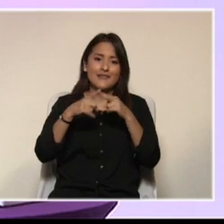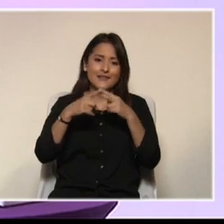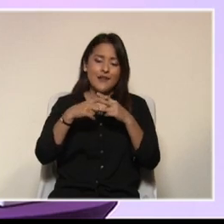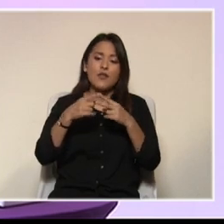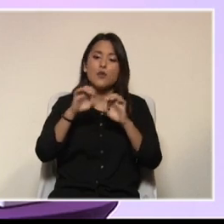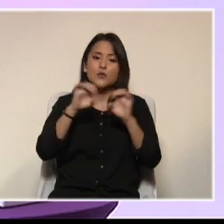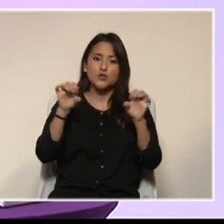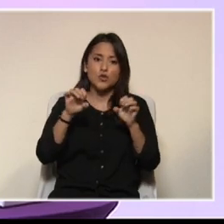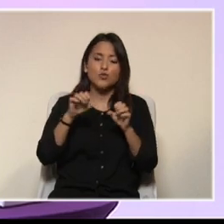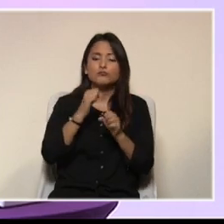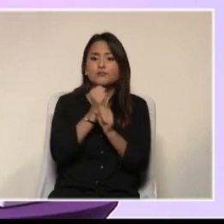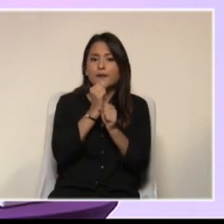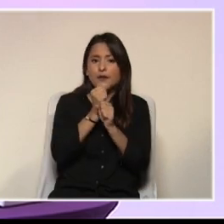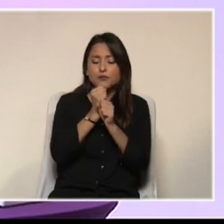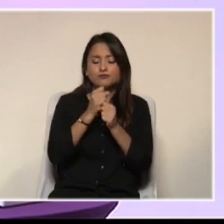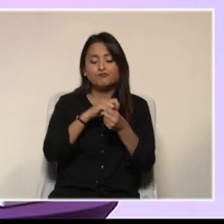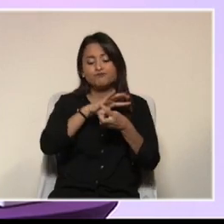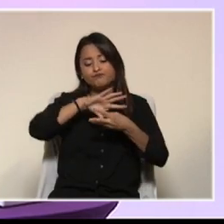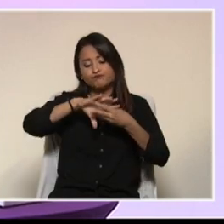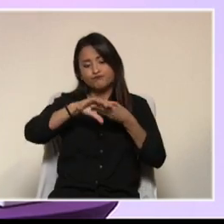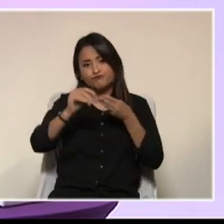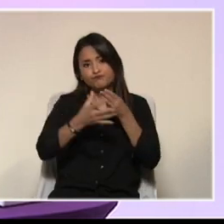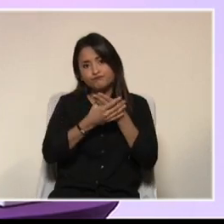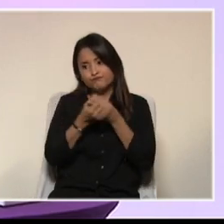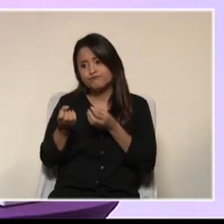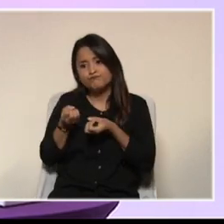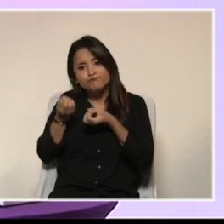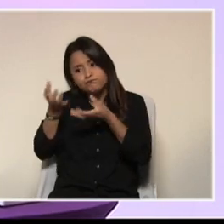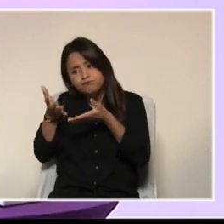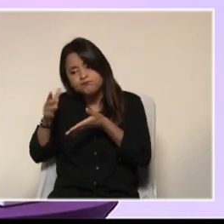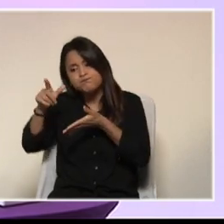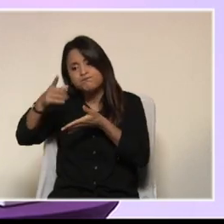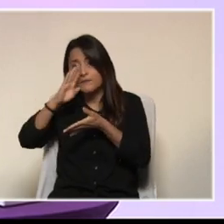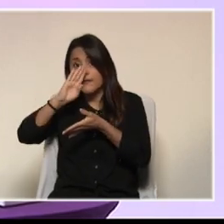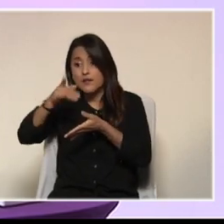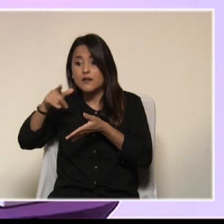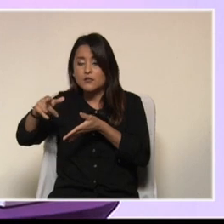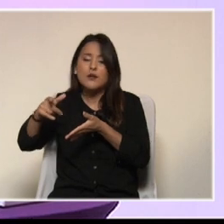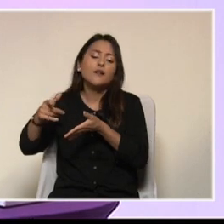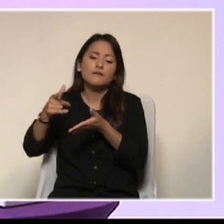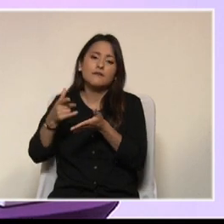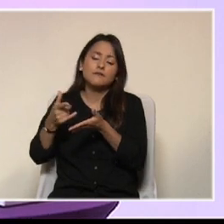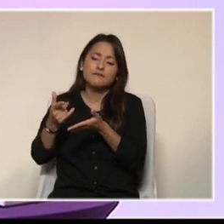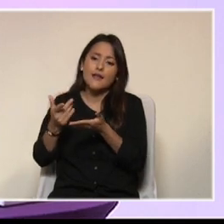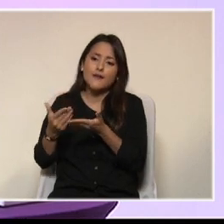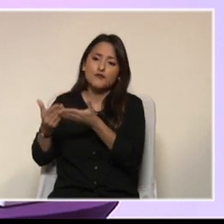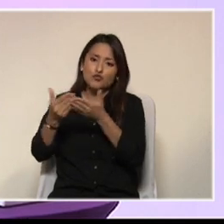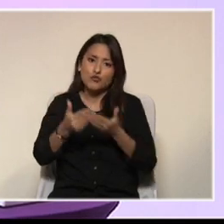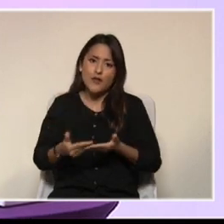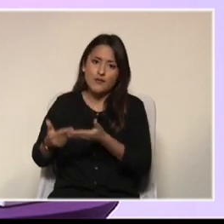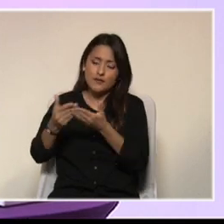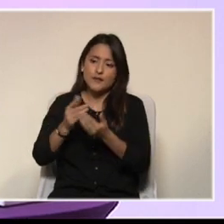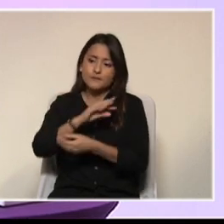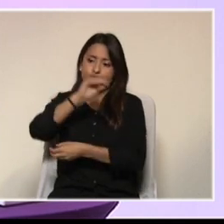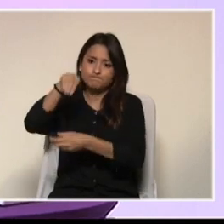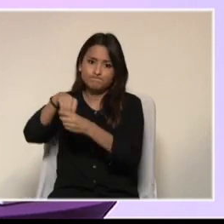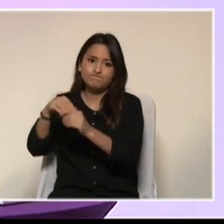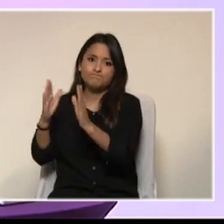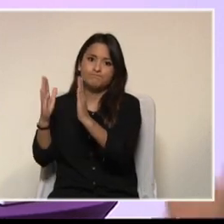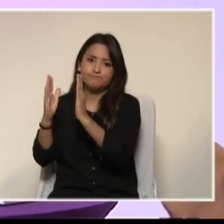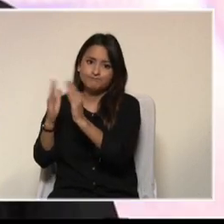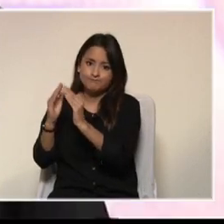lleguen precisos, exactos a la población que estamos atendiendo y que estamos brindando la educación desde nuestros